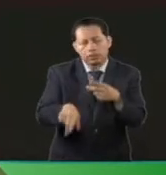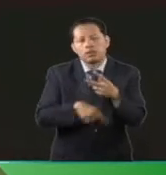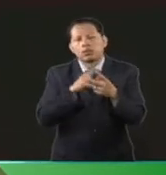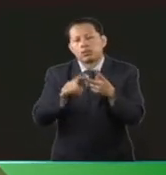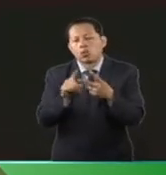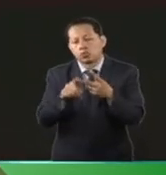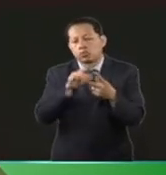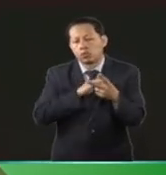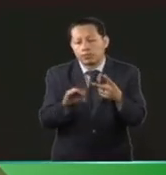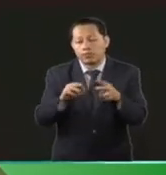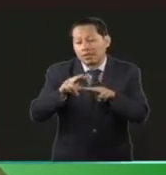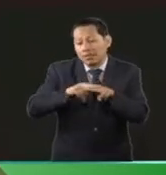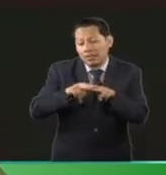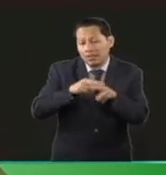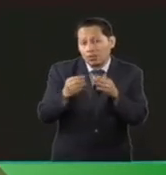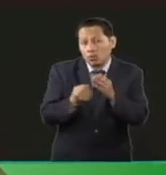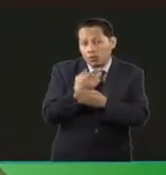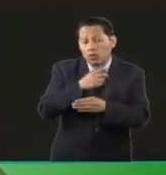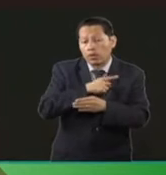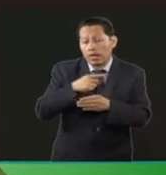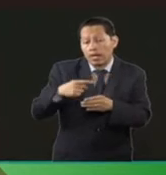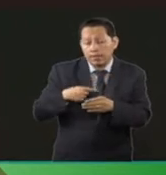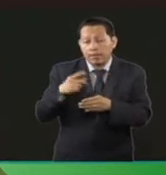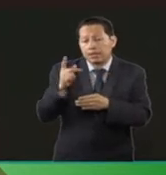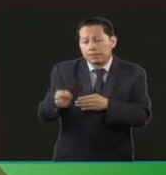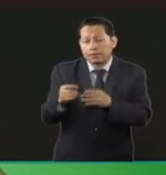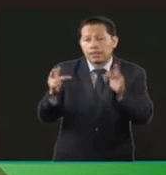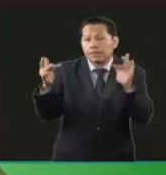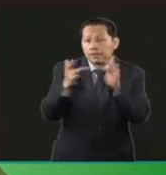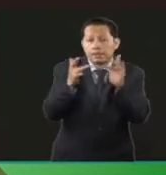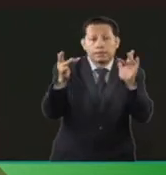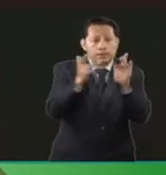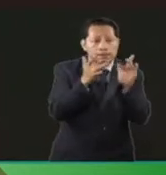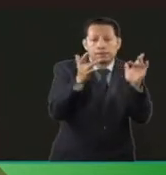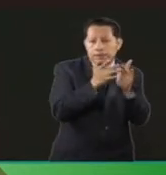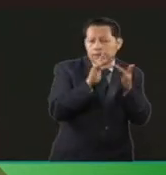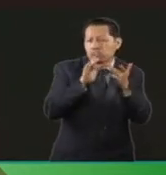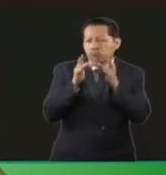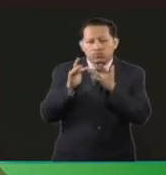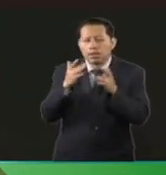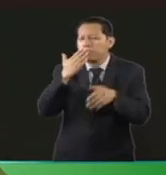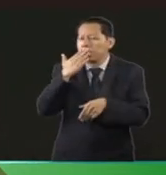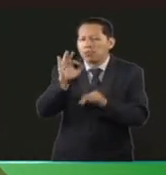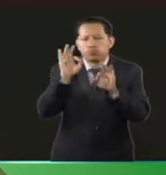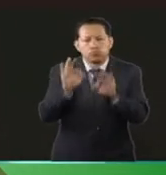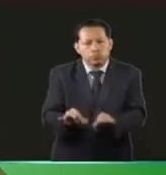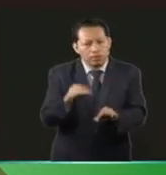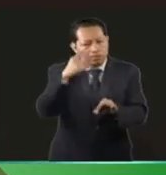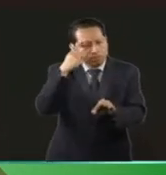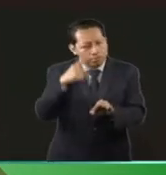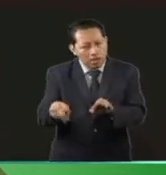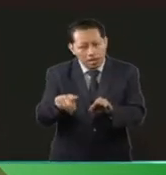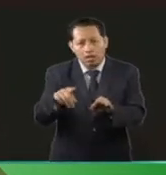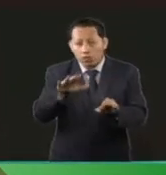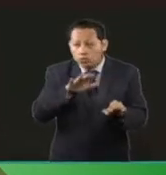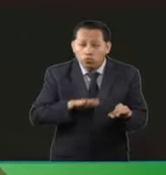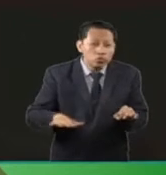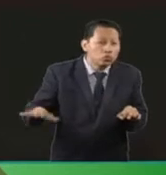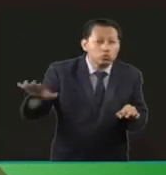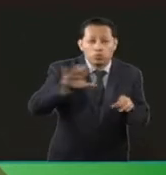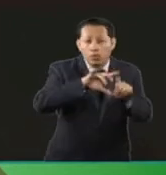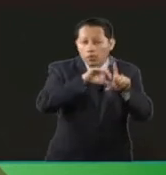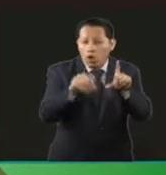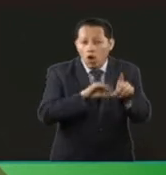férreas a desarrollar deben de dotar capacidades de comunicación efectiva para generar condiciones de desarrollo a todas las regiones